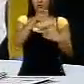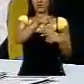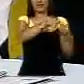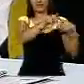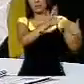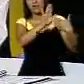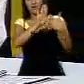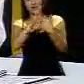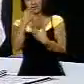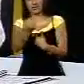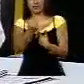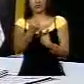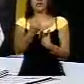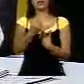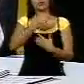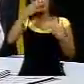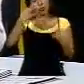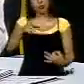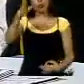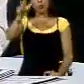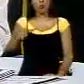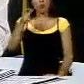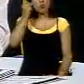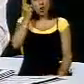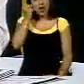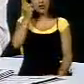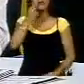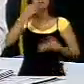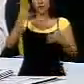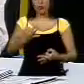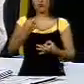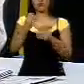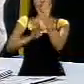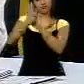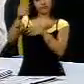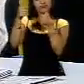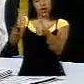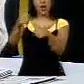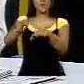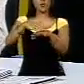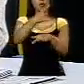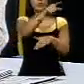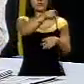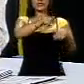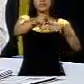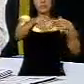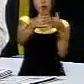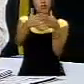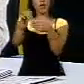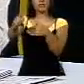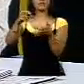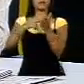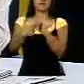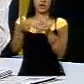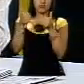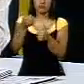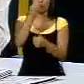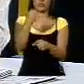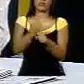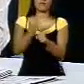Nosotros estamos revirtiendo esa realidad con una visión inspirada en los